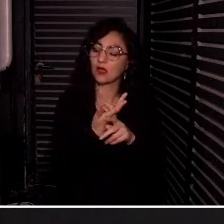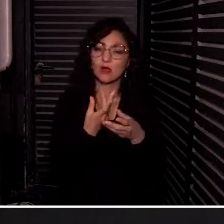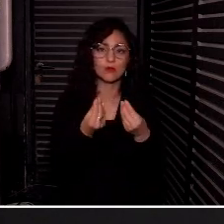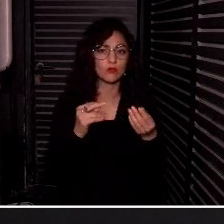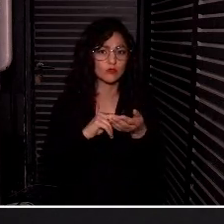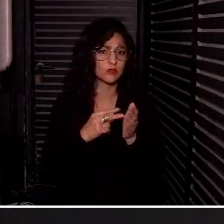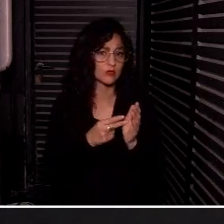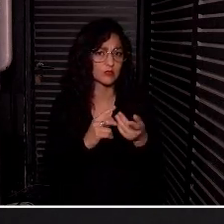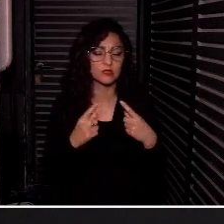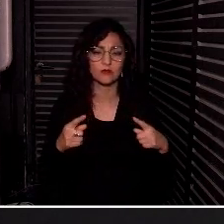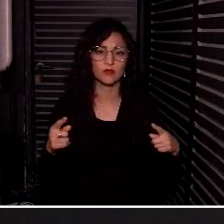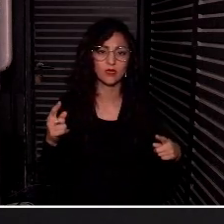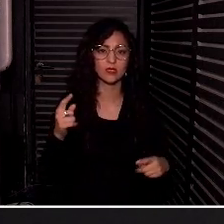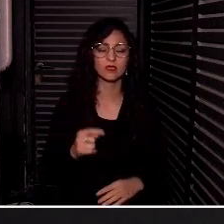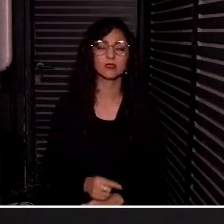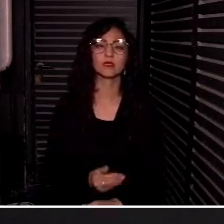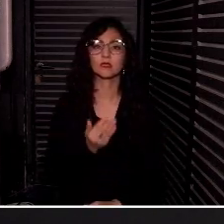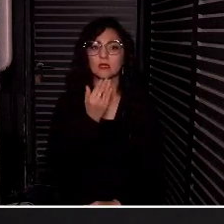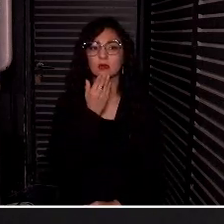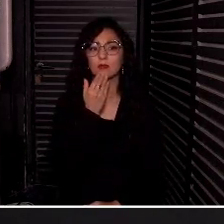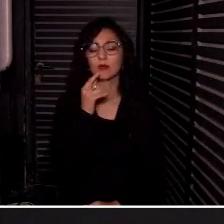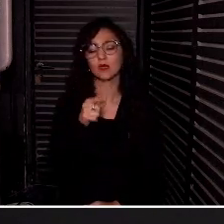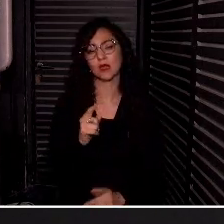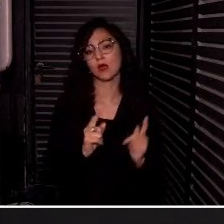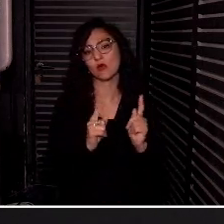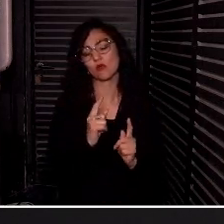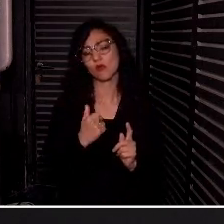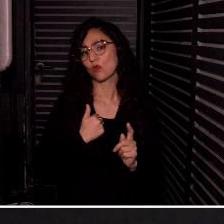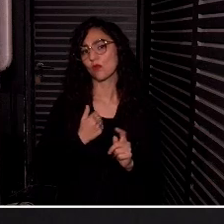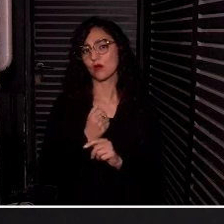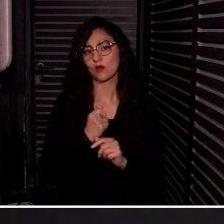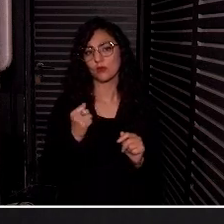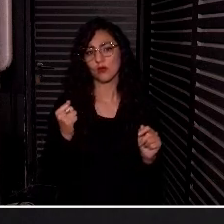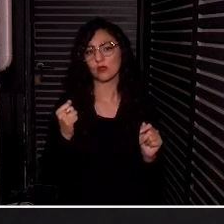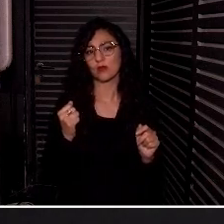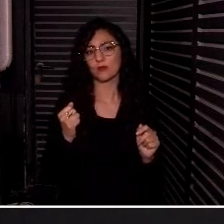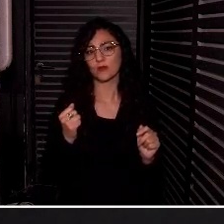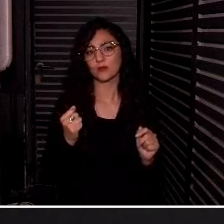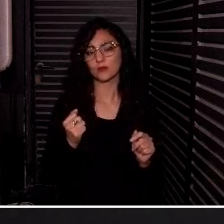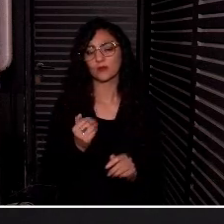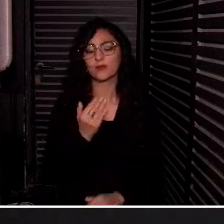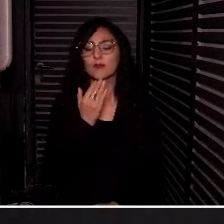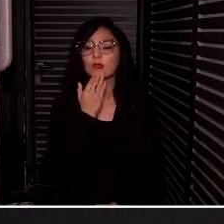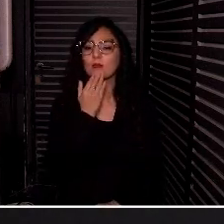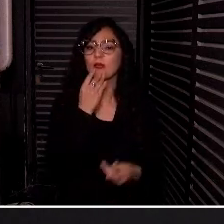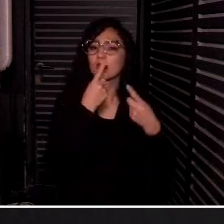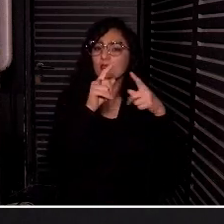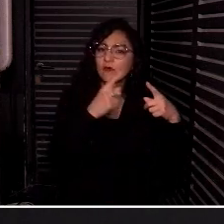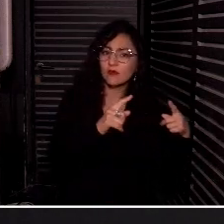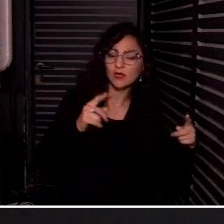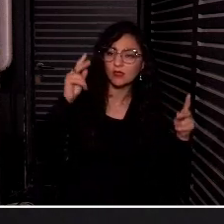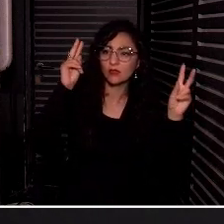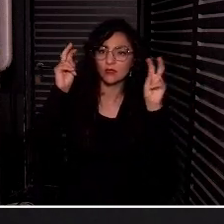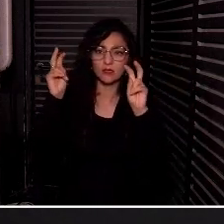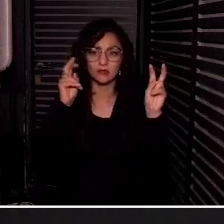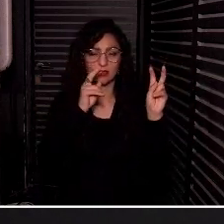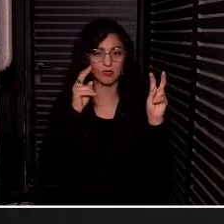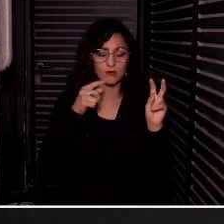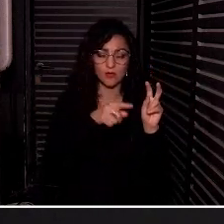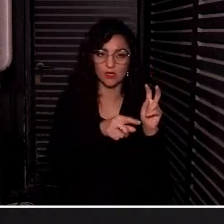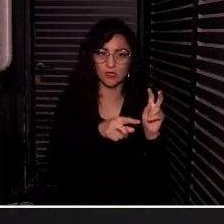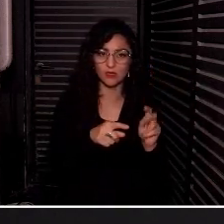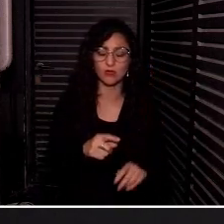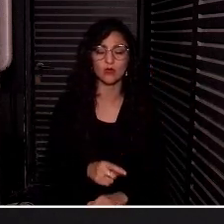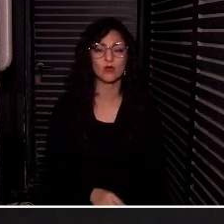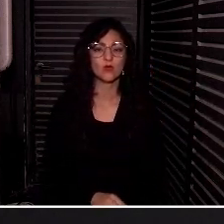también significa que hay ciertas misiones que no podamos cumplir también es nuestra luz porque el pluralismo y la independencia que tbn ha logrado en